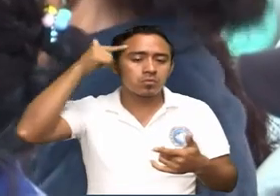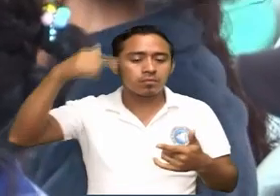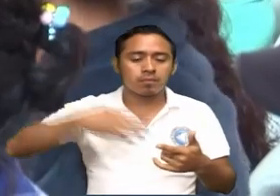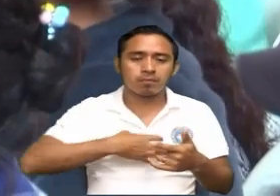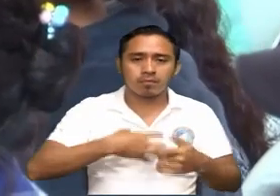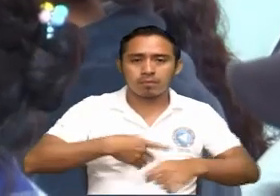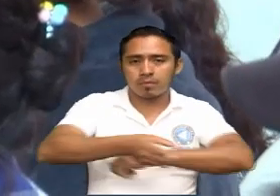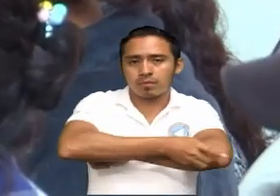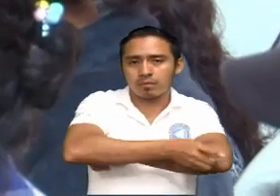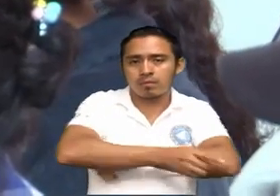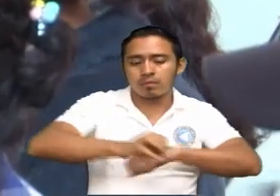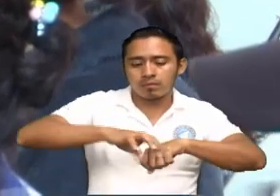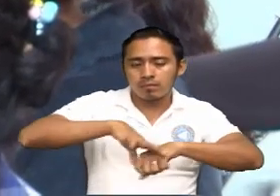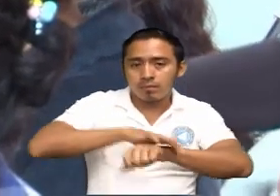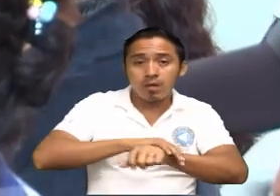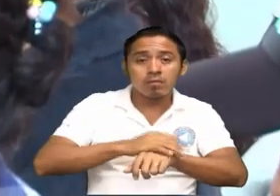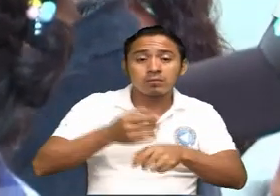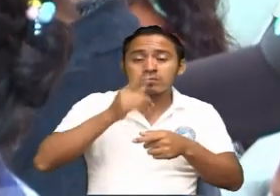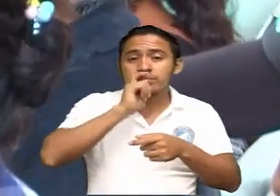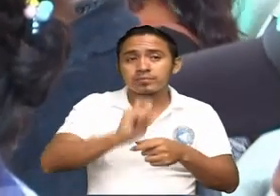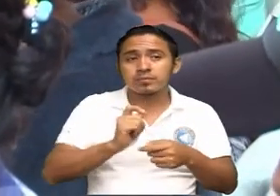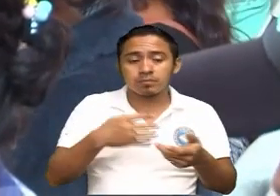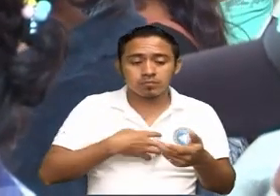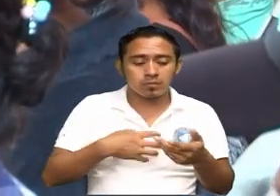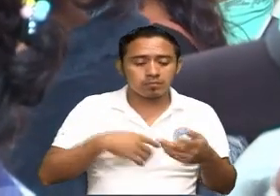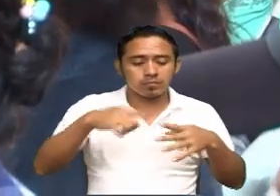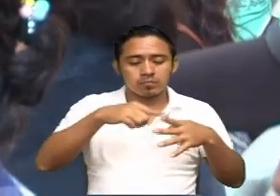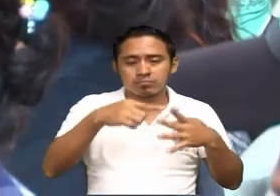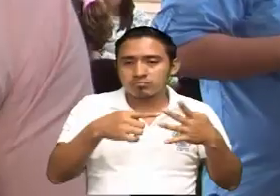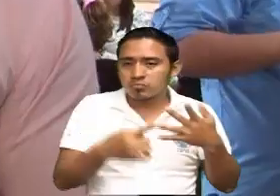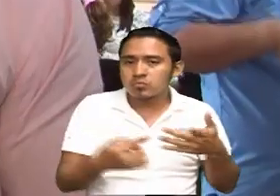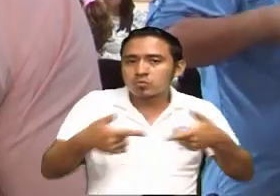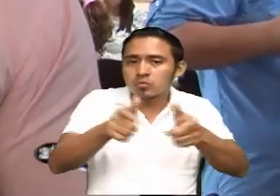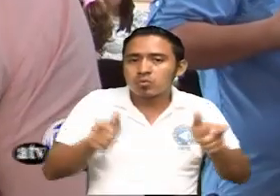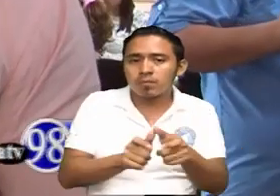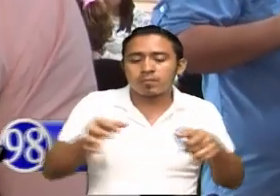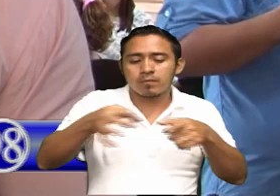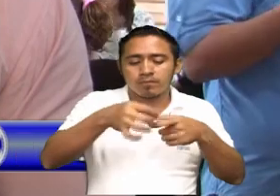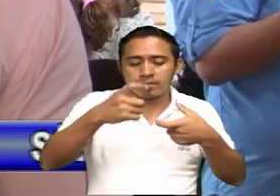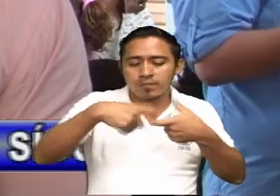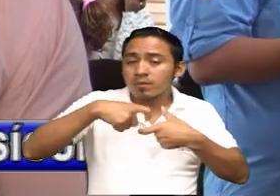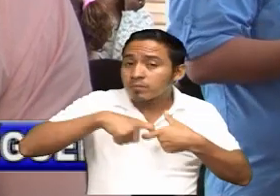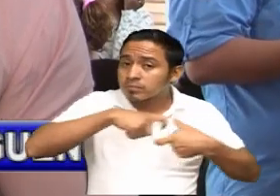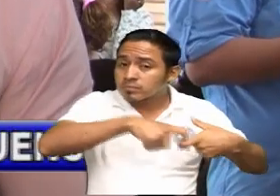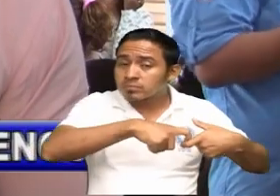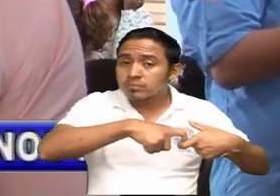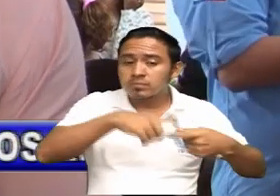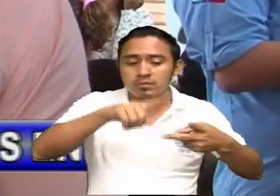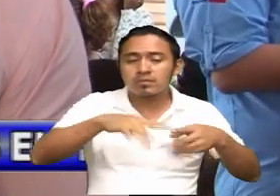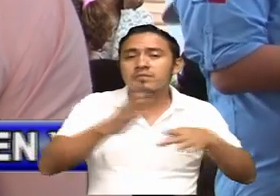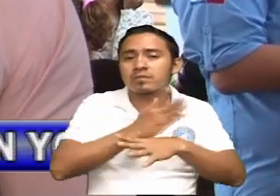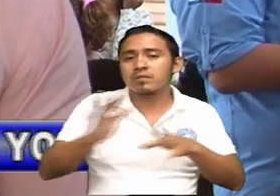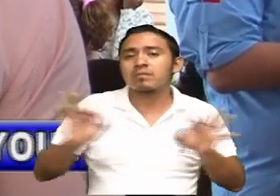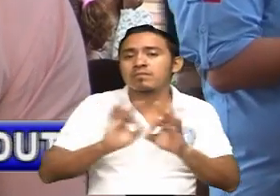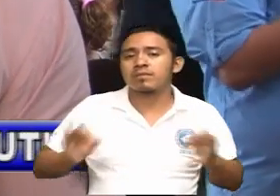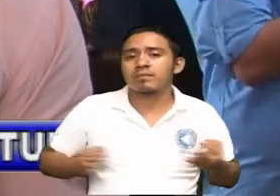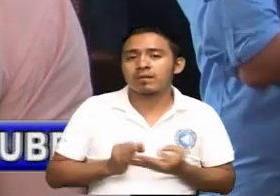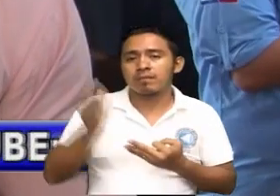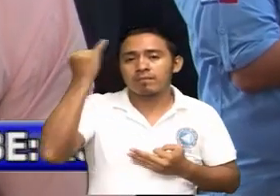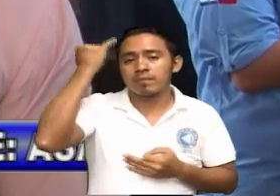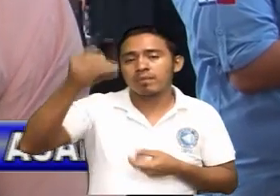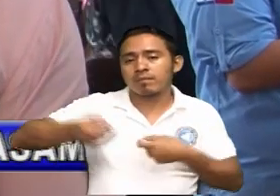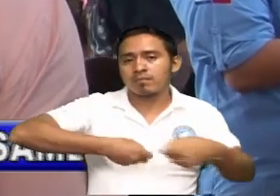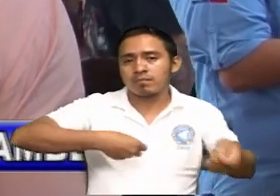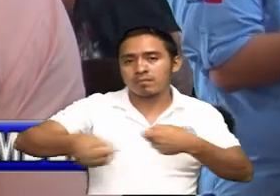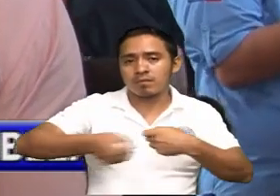Rosario apuesta al modelo cooperativo y este modelo cooperativo también apuesta a los emprendimientos familiares que han surgido y que sobre todas las